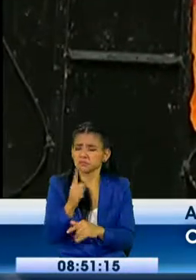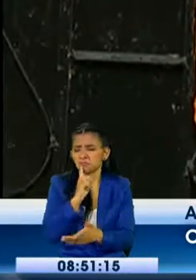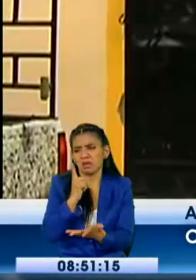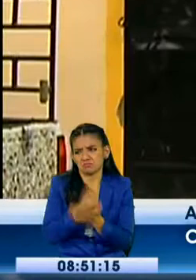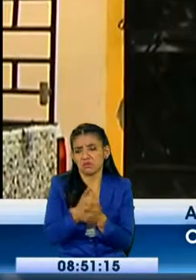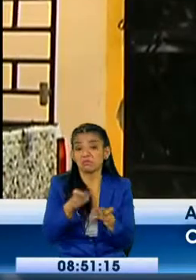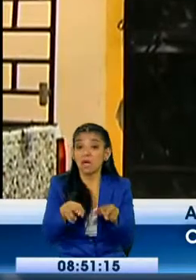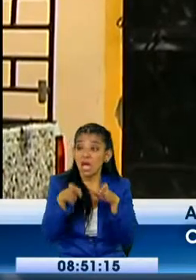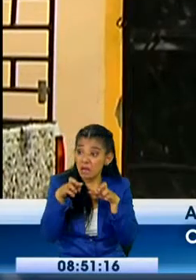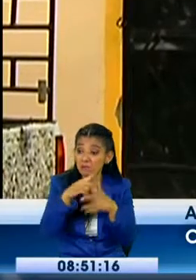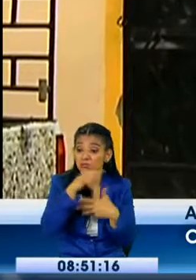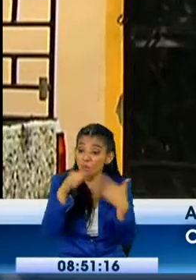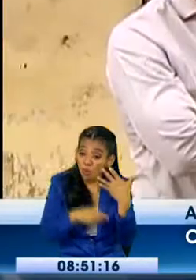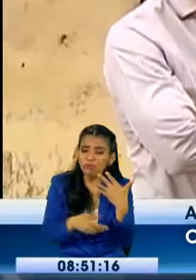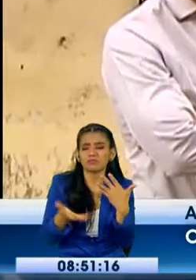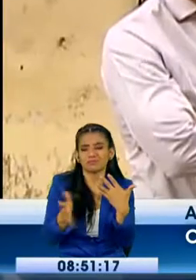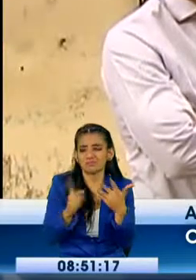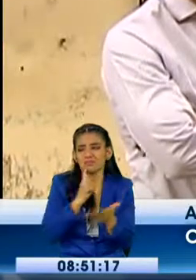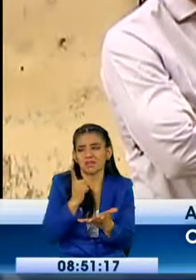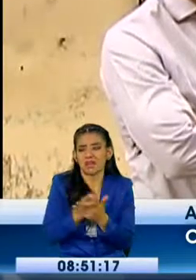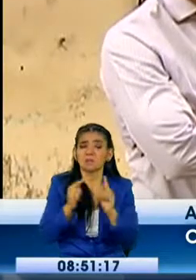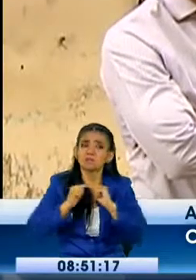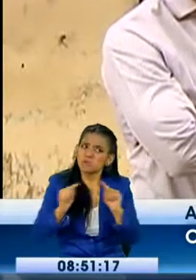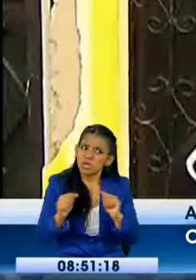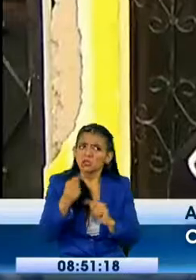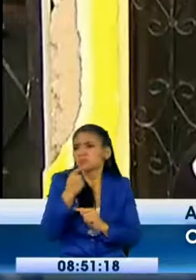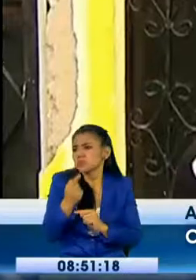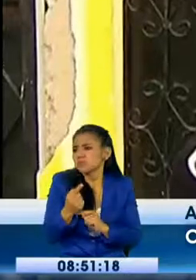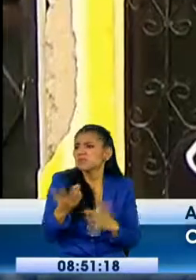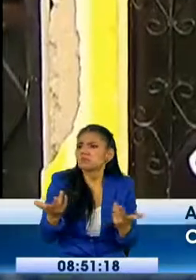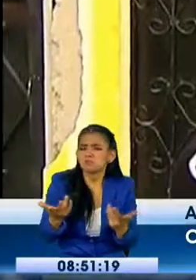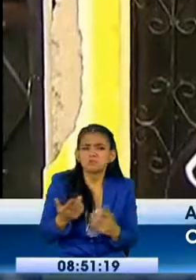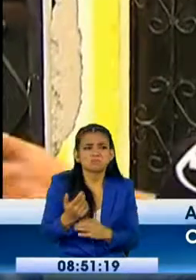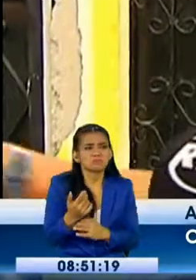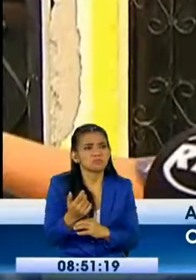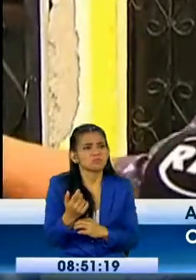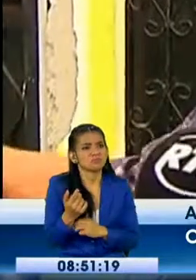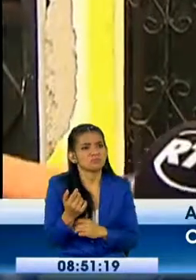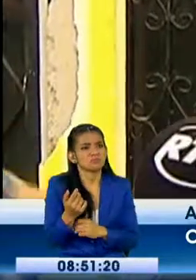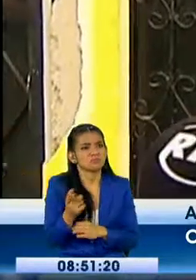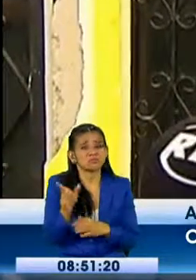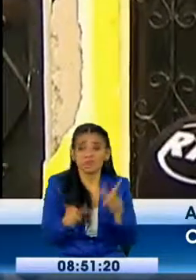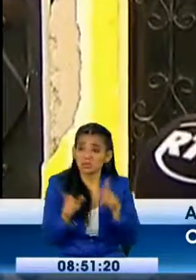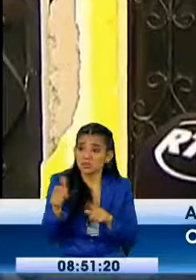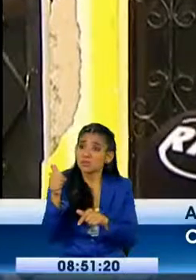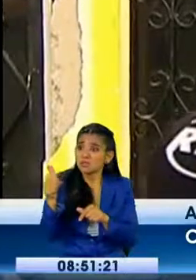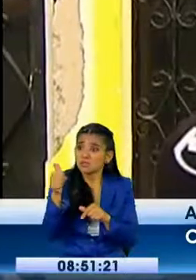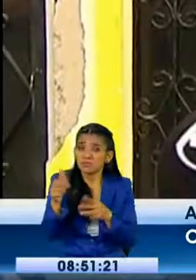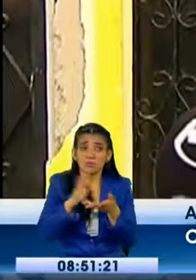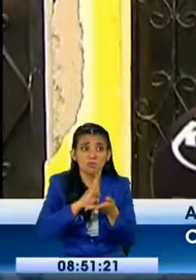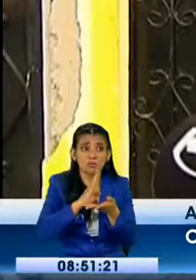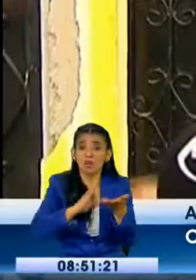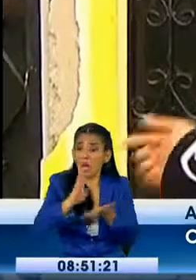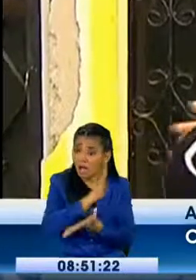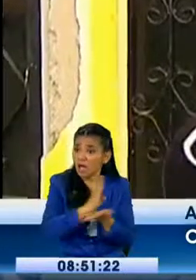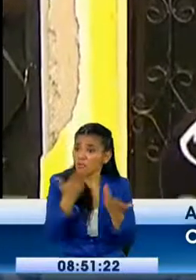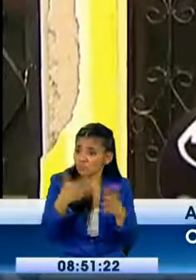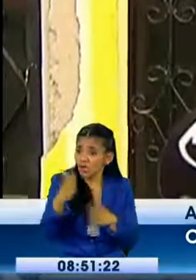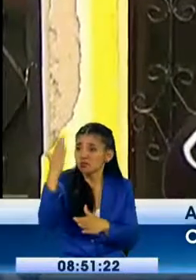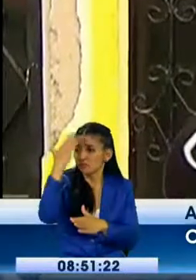no han sacado todos los papeles, pero argumenta. Porque la gente no buscaba, la gente del barrio ya sabía cómo